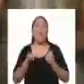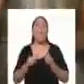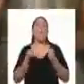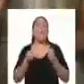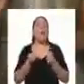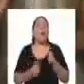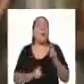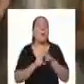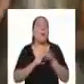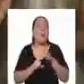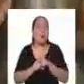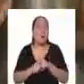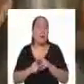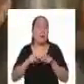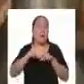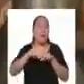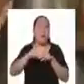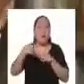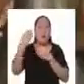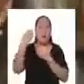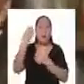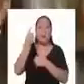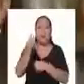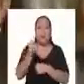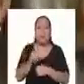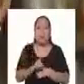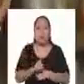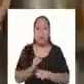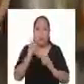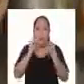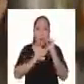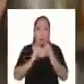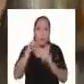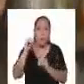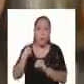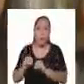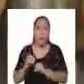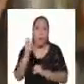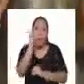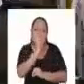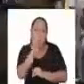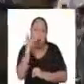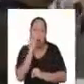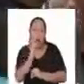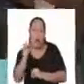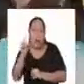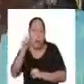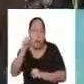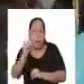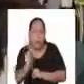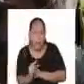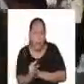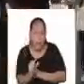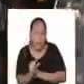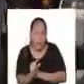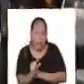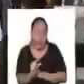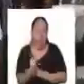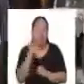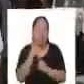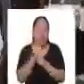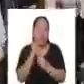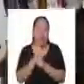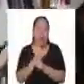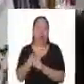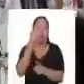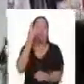nuestra economía, ¿no? Se produce un porcentaje muy pequeño de empleo formal,